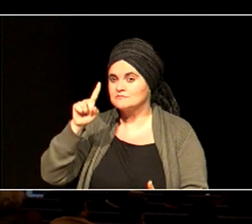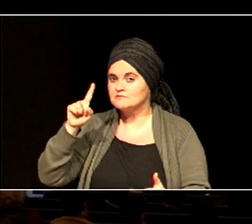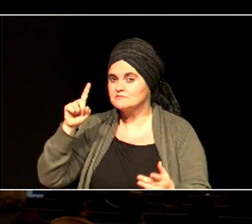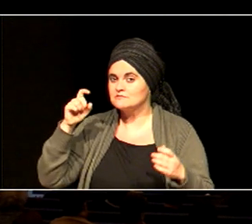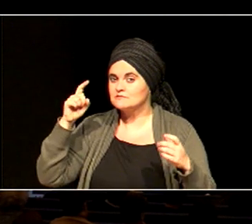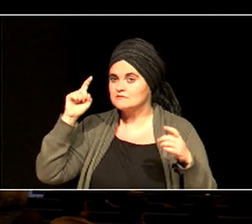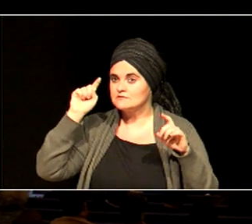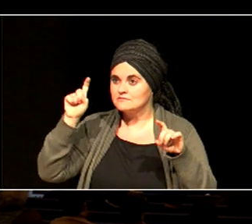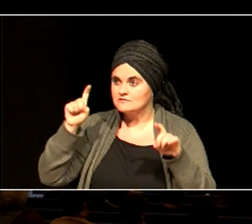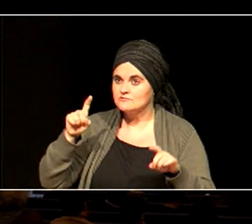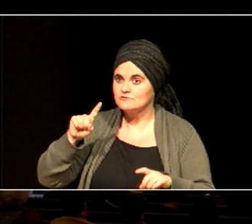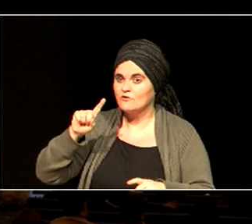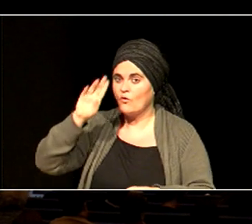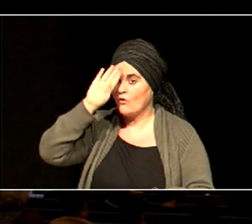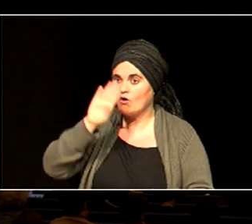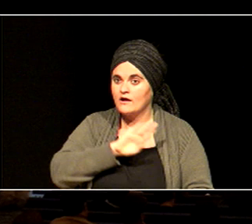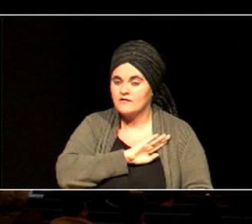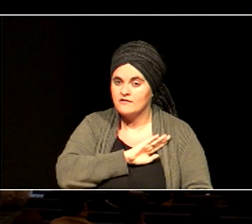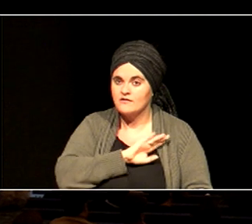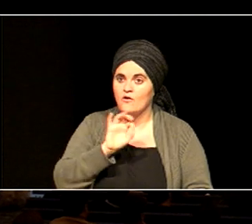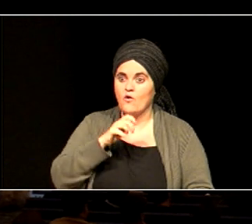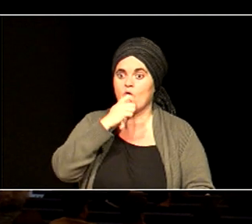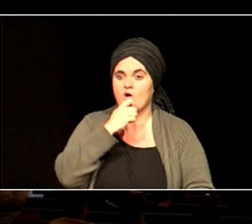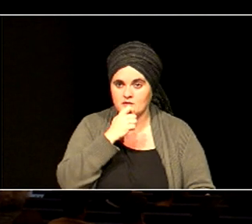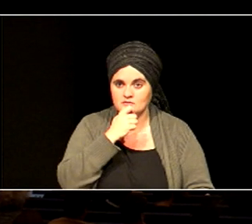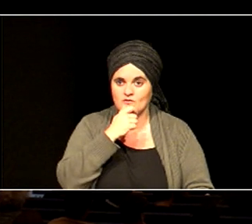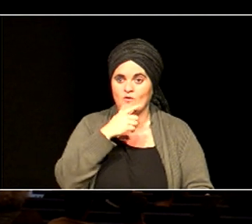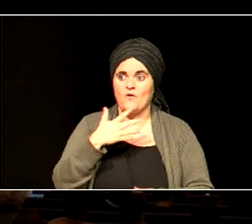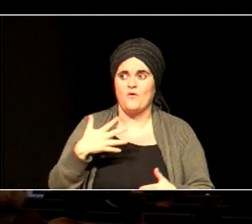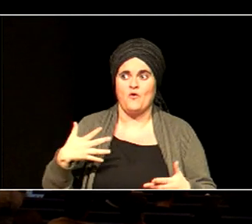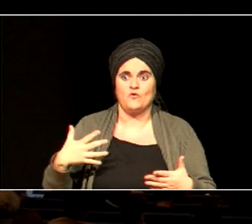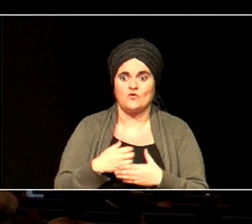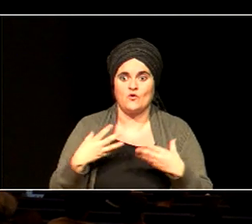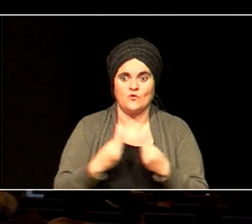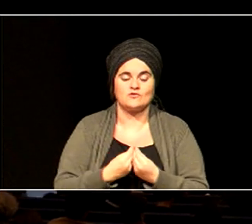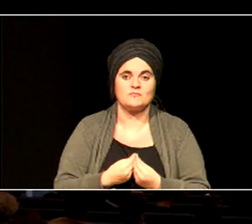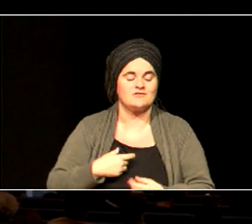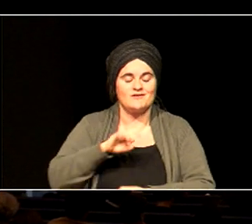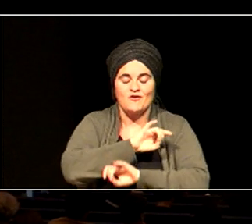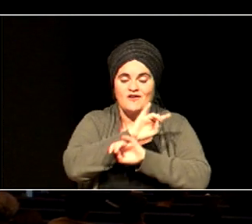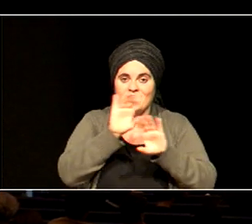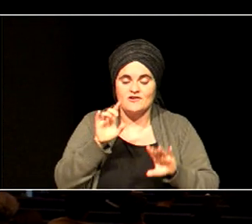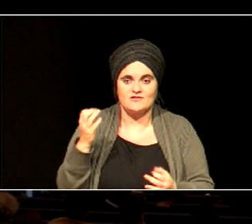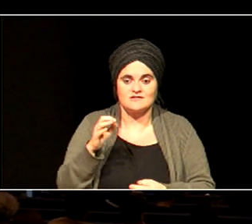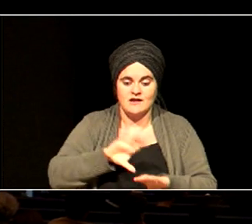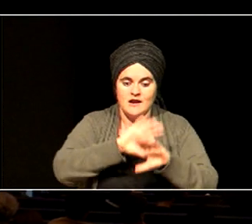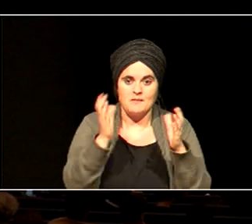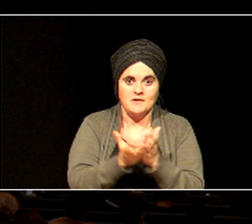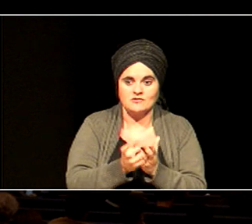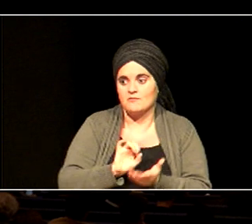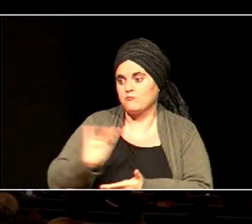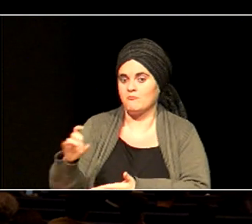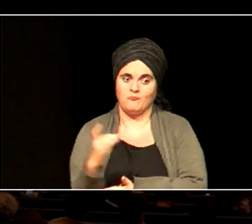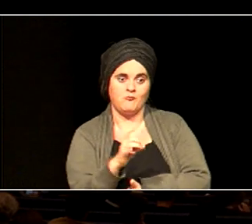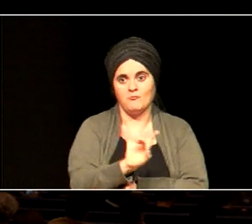no sé si sería el capitán del equipo o el árbitro, todo junto. Pero lo que sí sé, que no es la pelota que nos tiramos unos a otros. Eso sí que lo tengo